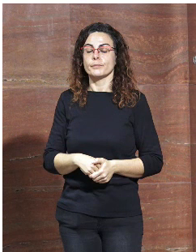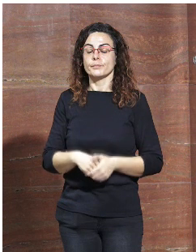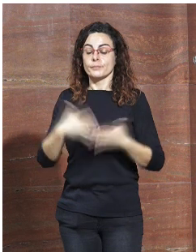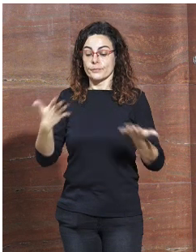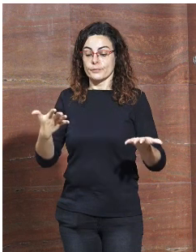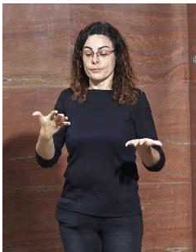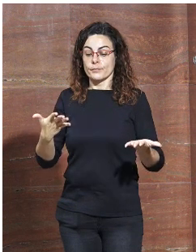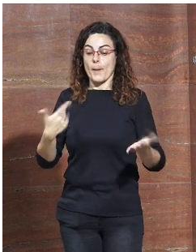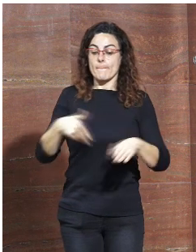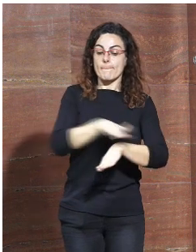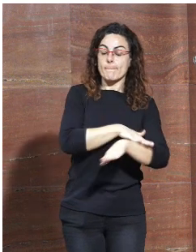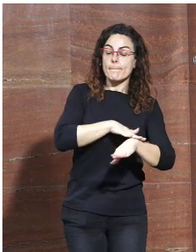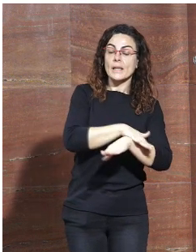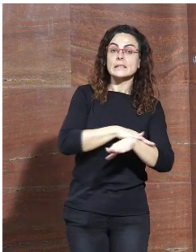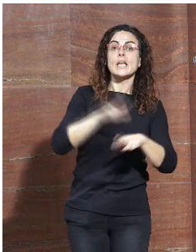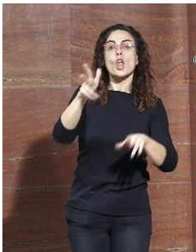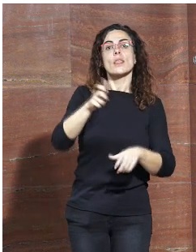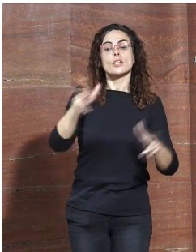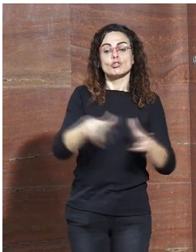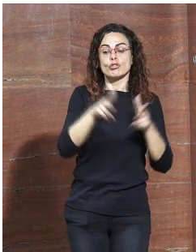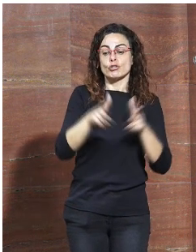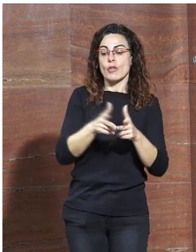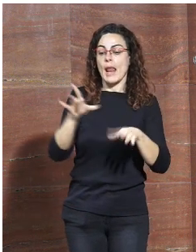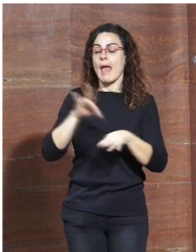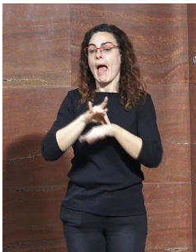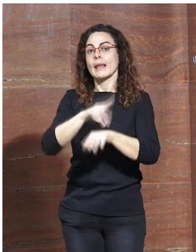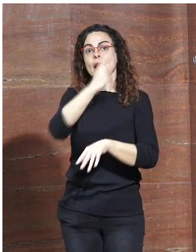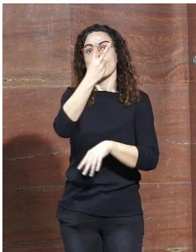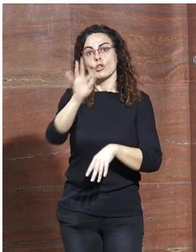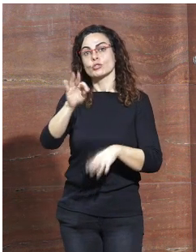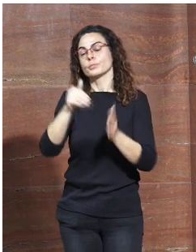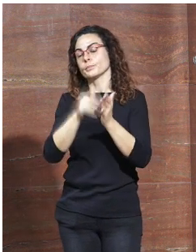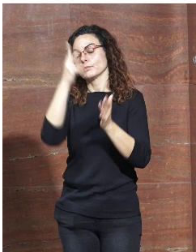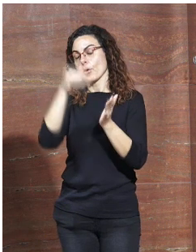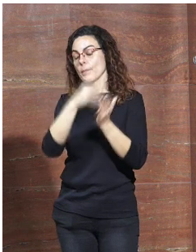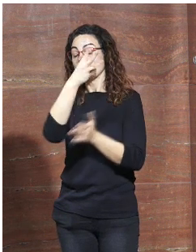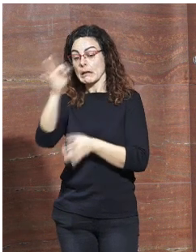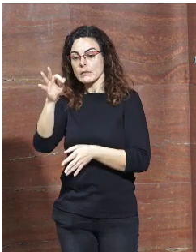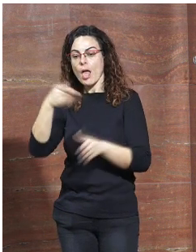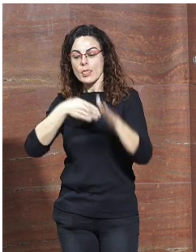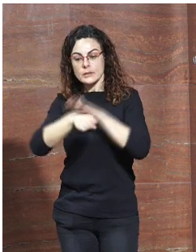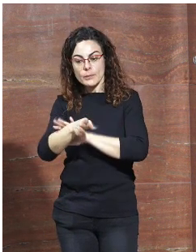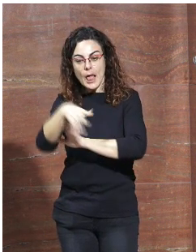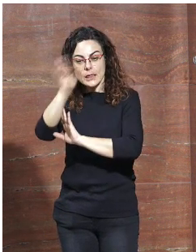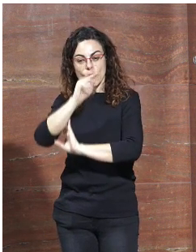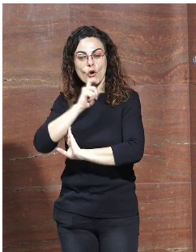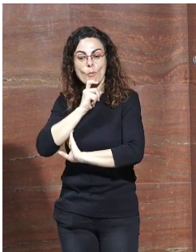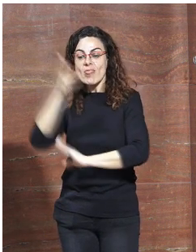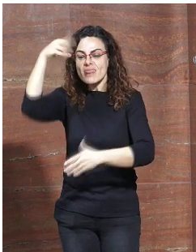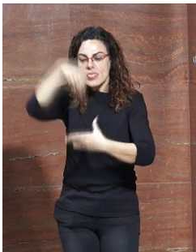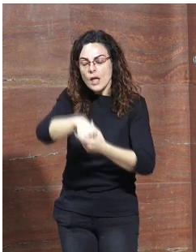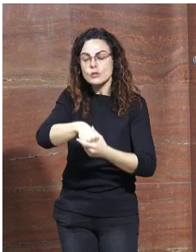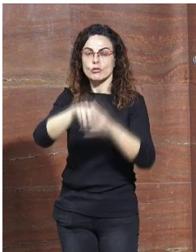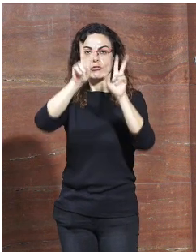Derechos Sociales y Agenda 2030, entendemos la accesibilidad como parte del contenido esencial de los